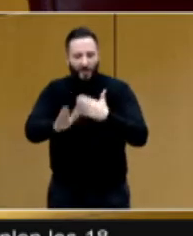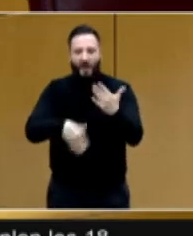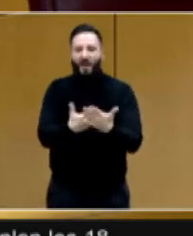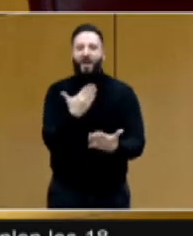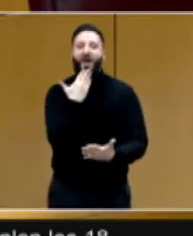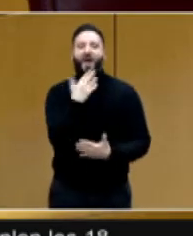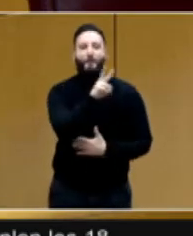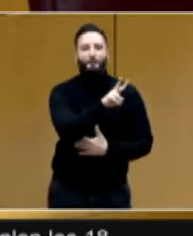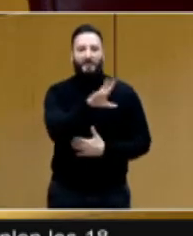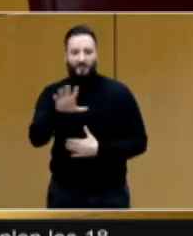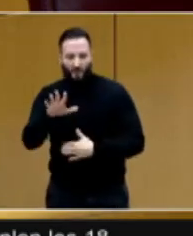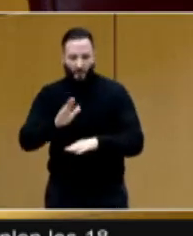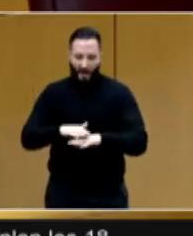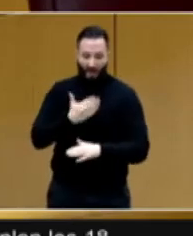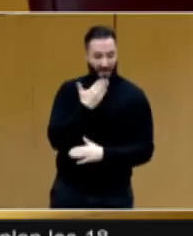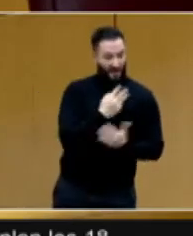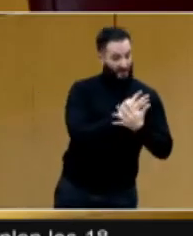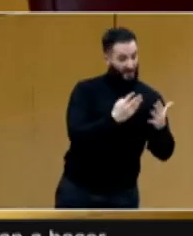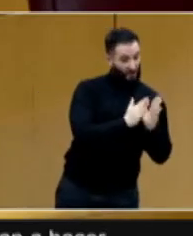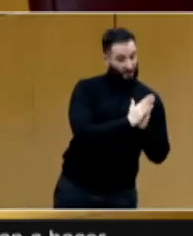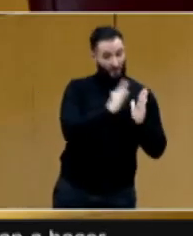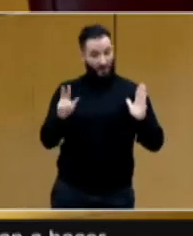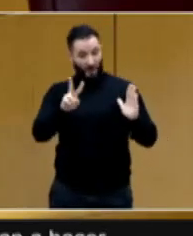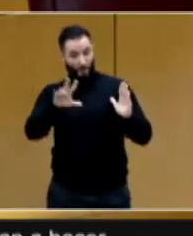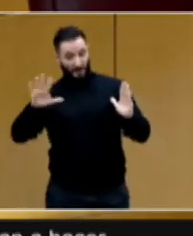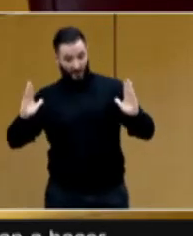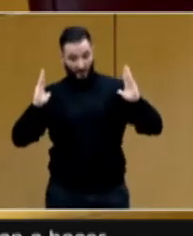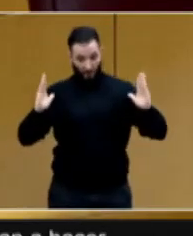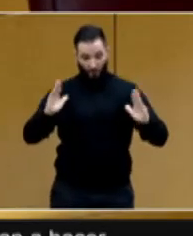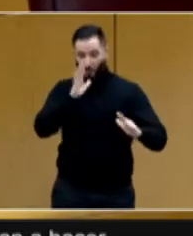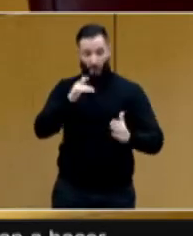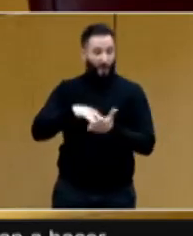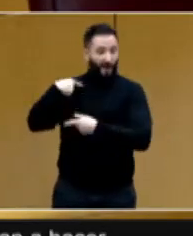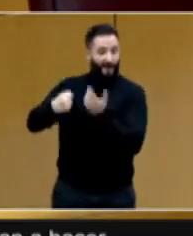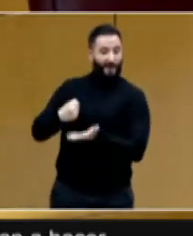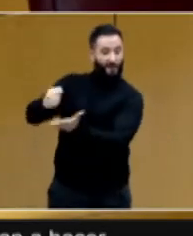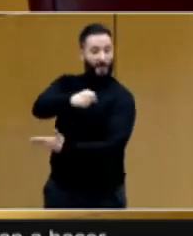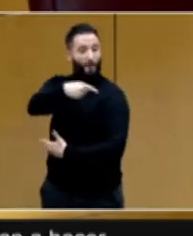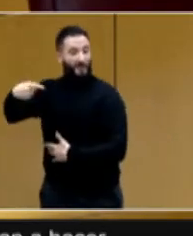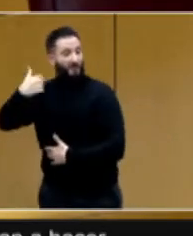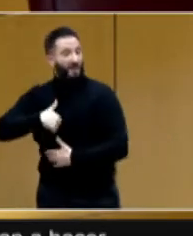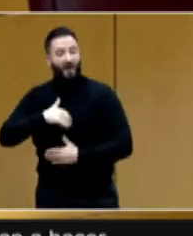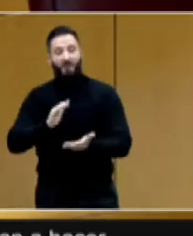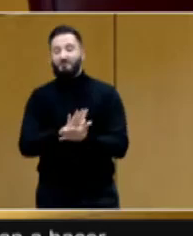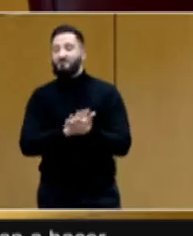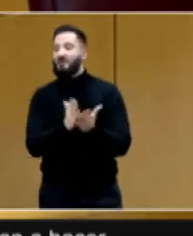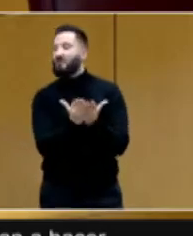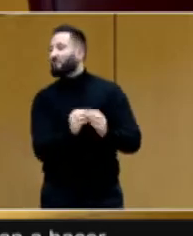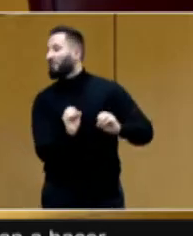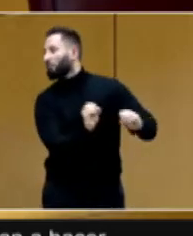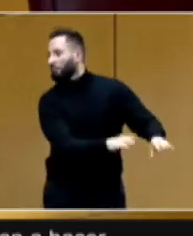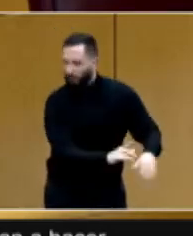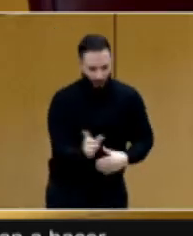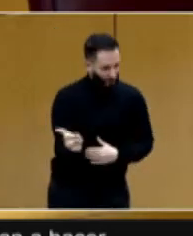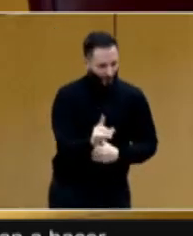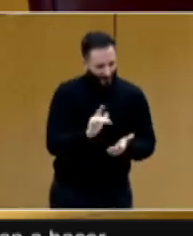no así estudia que no se piense que porque le ha tocado medio piso es el rey del Mambo y que se lo administre que